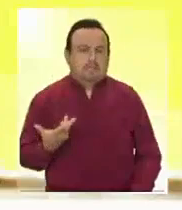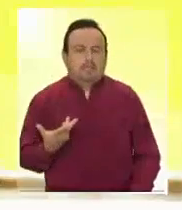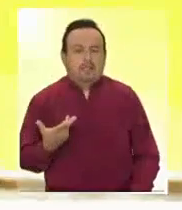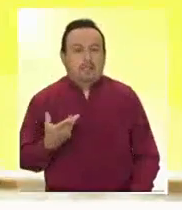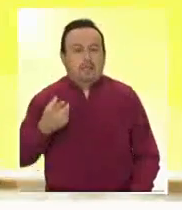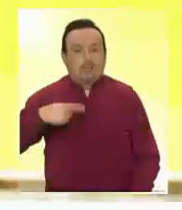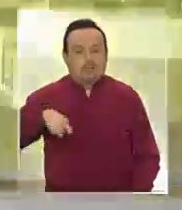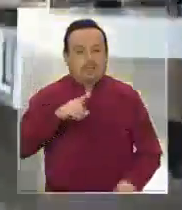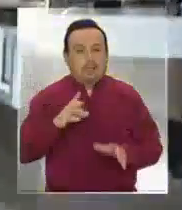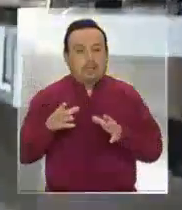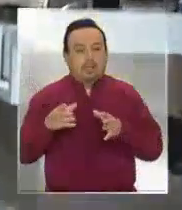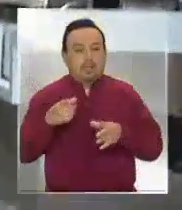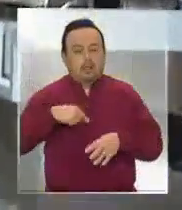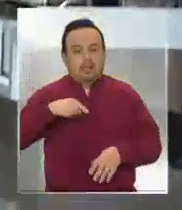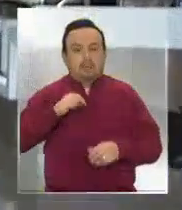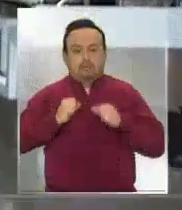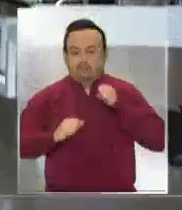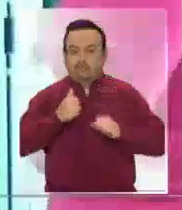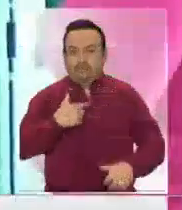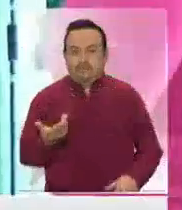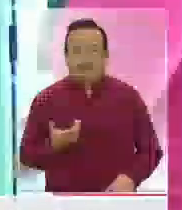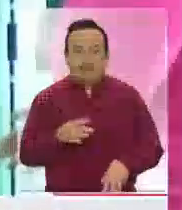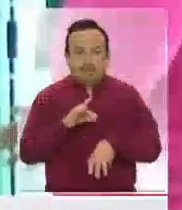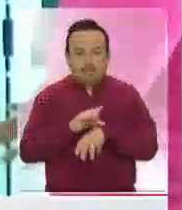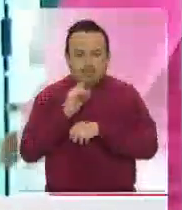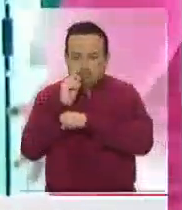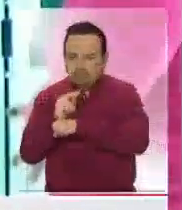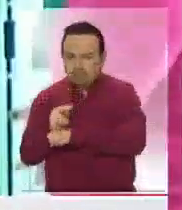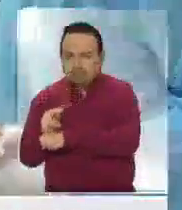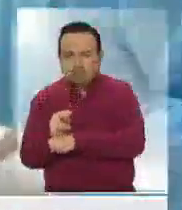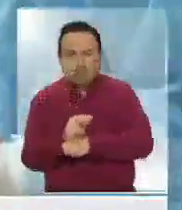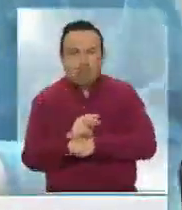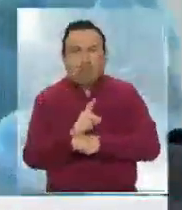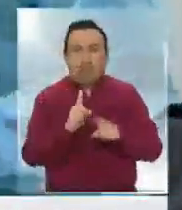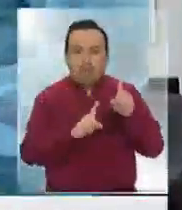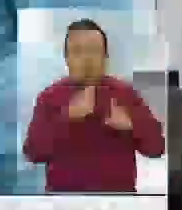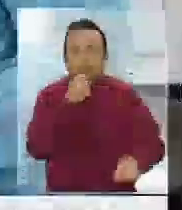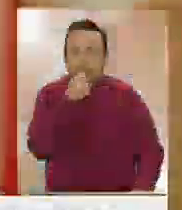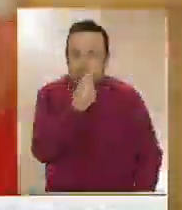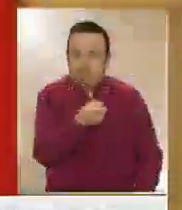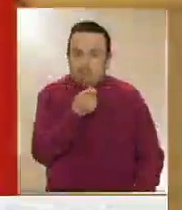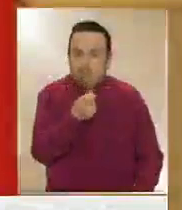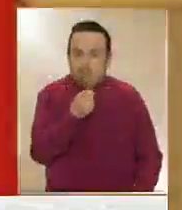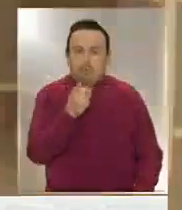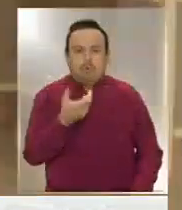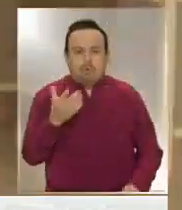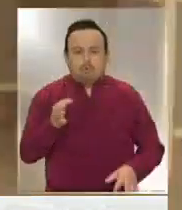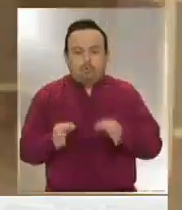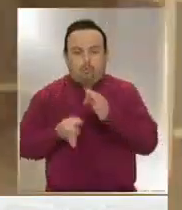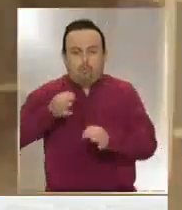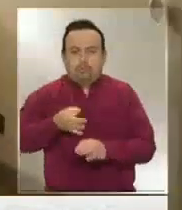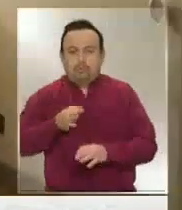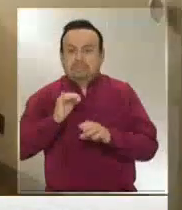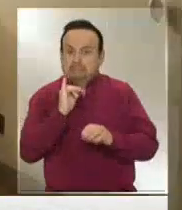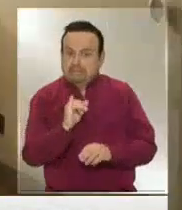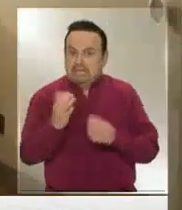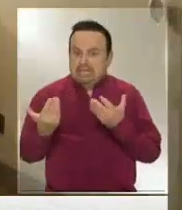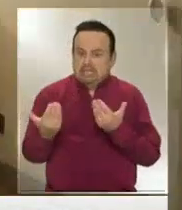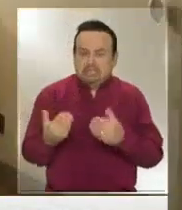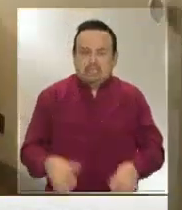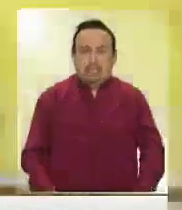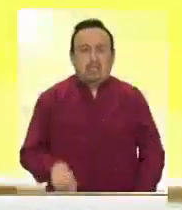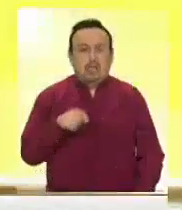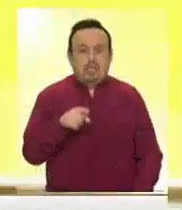haciendo el equipo salud. El Colegio Médico ha monitoreado de cerca las denuncias para seguir un curso legal si es necesario.